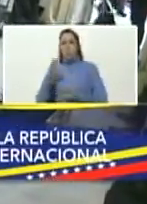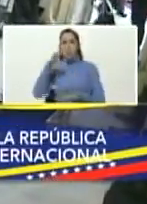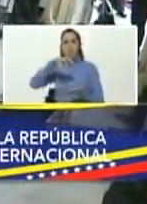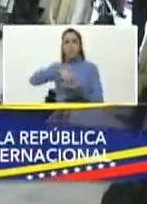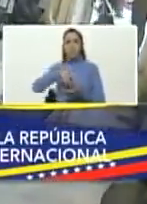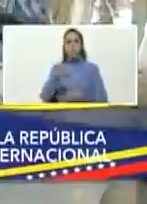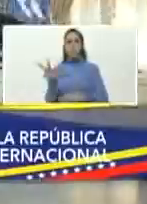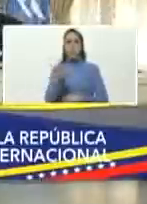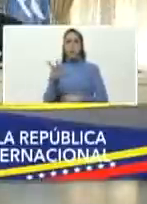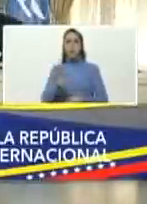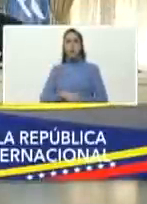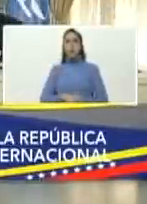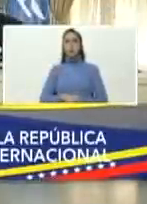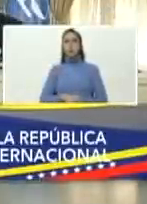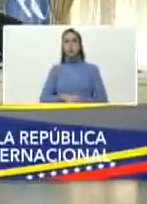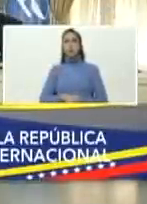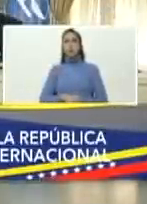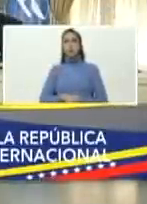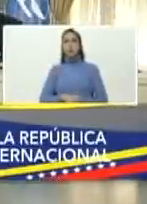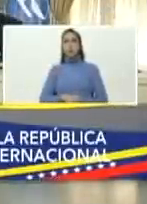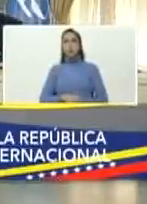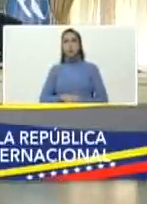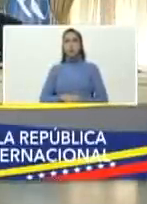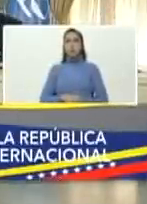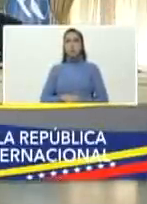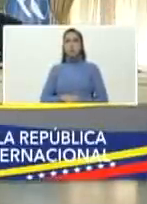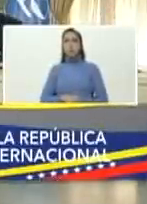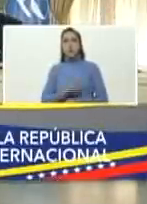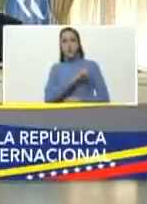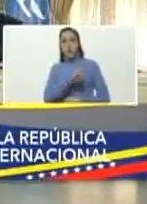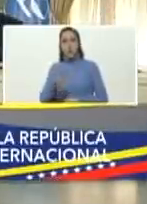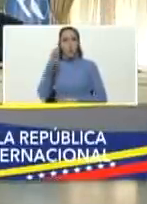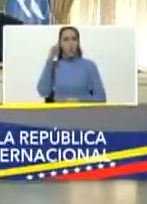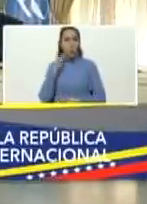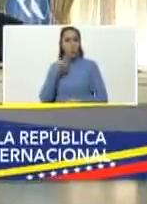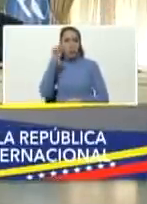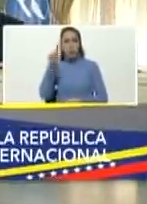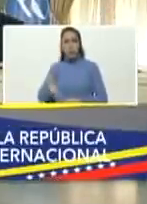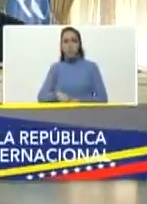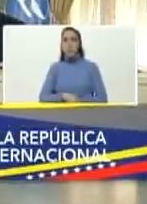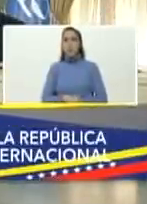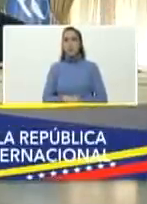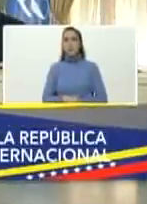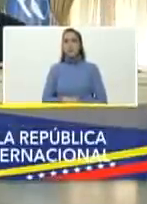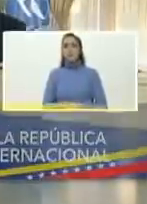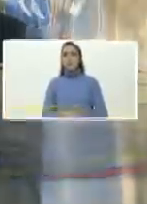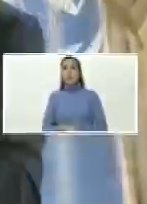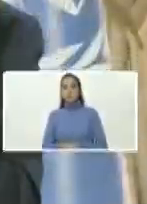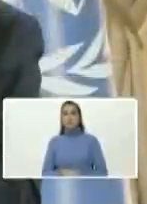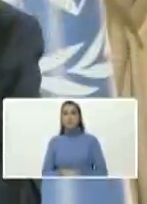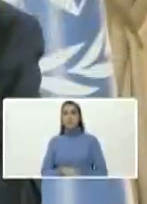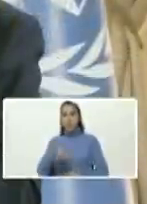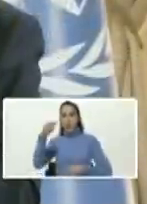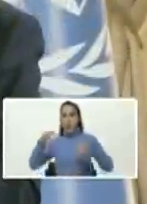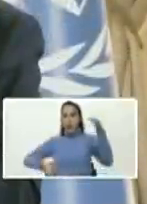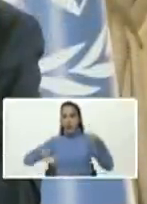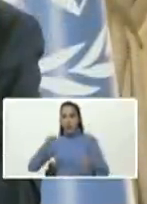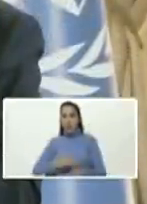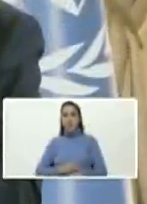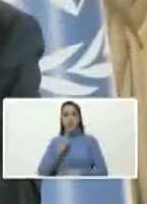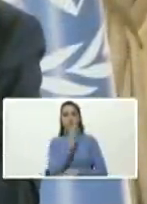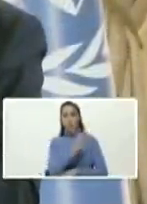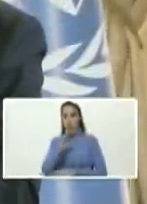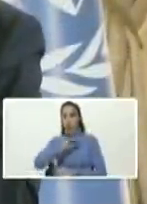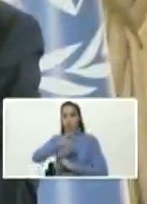venezolano, nuestra República Bolivariana y la Fiscalía de la Corte